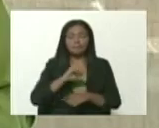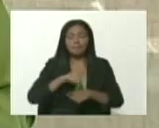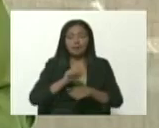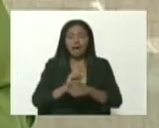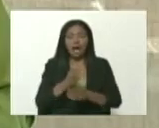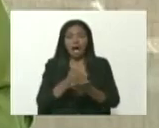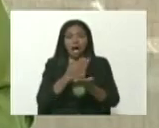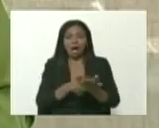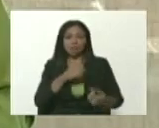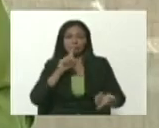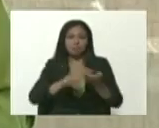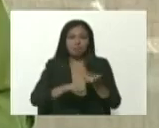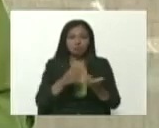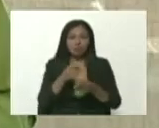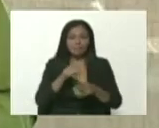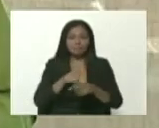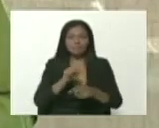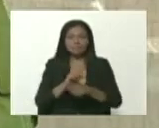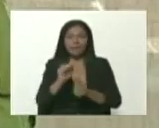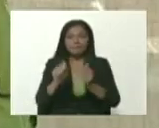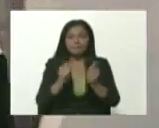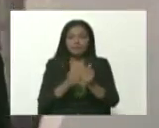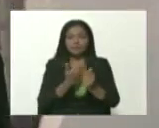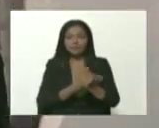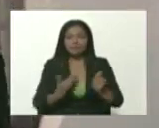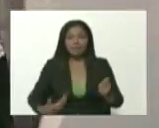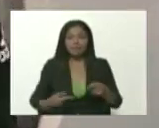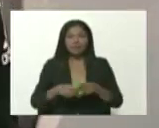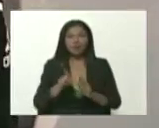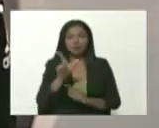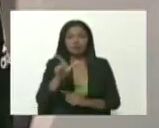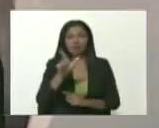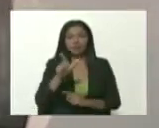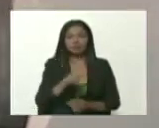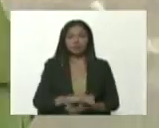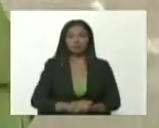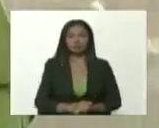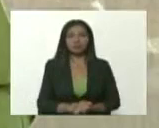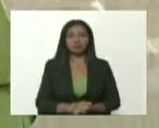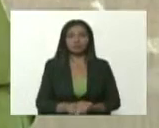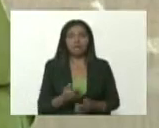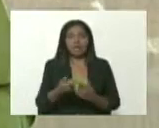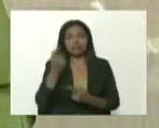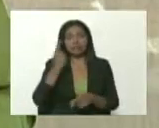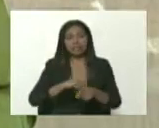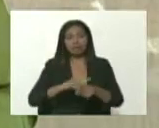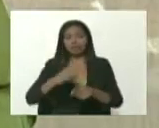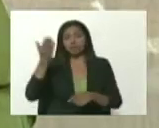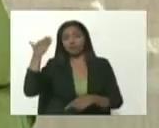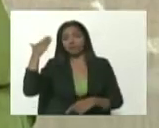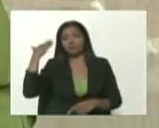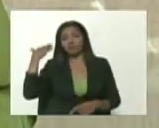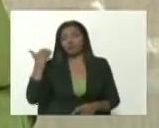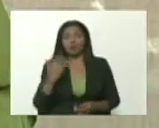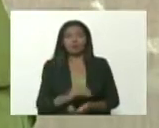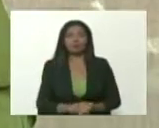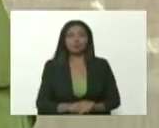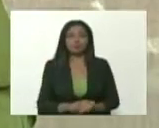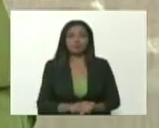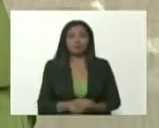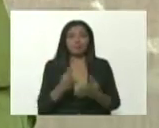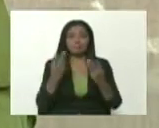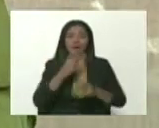primera combatiente, fue primera vicepresidenta del Partido Socialista en su época. ¿Mm? Mano de